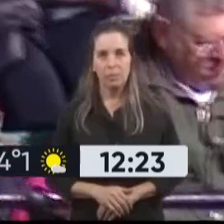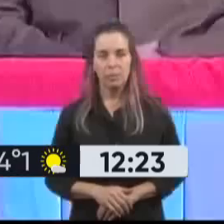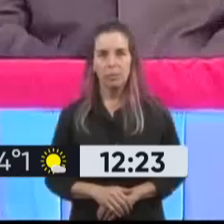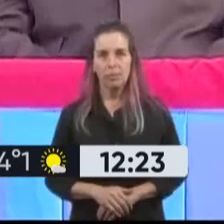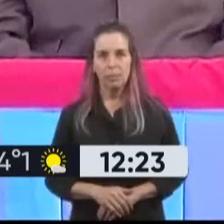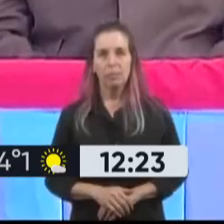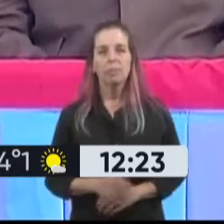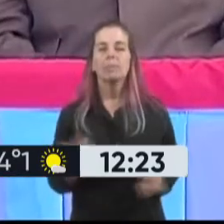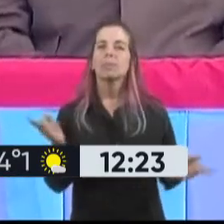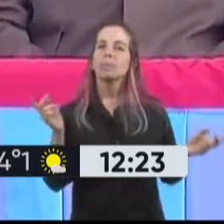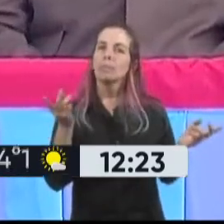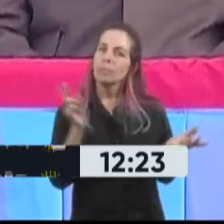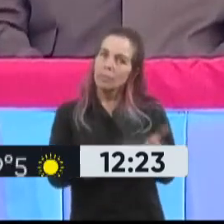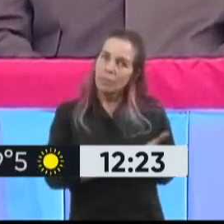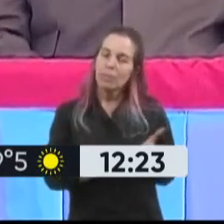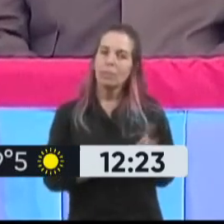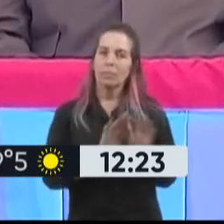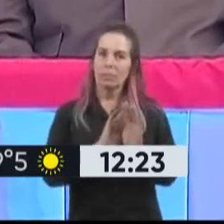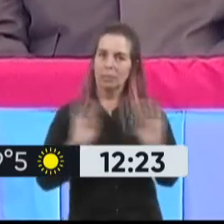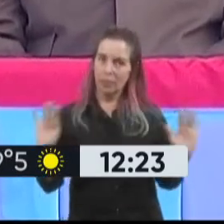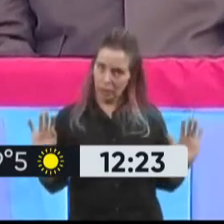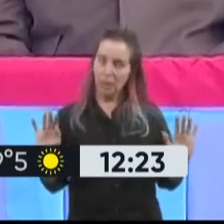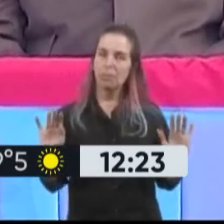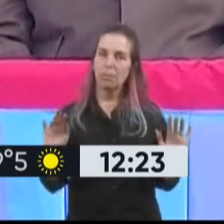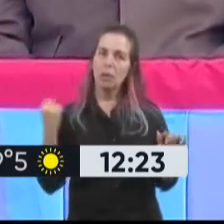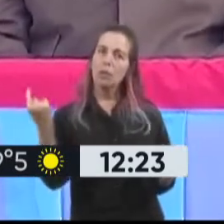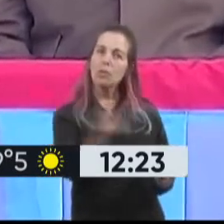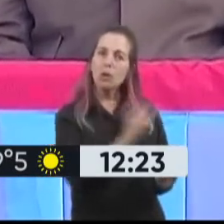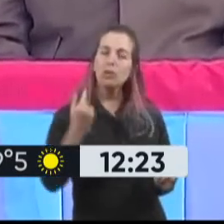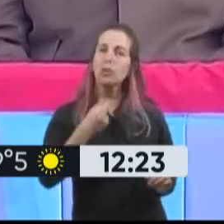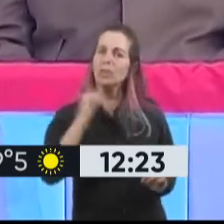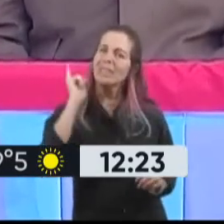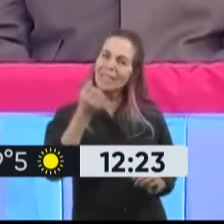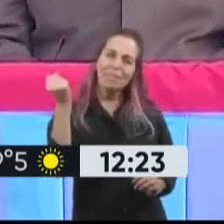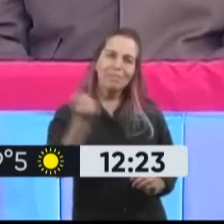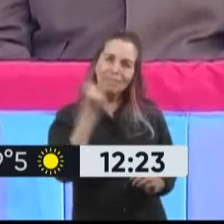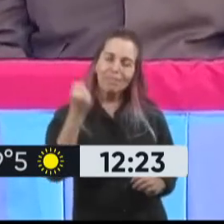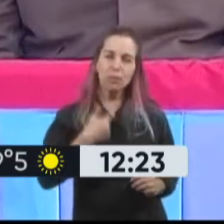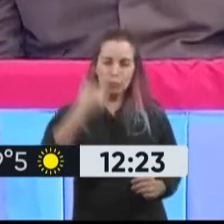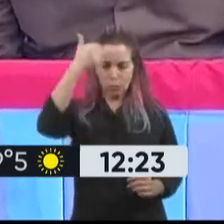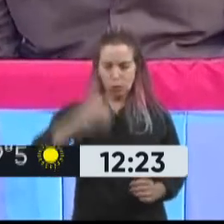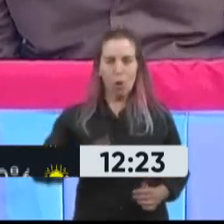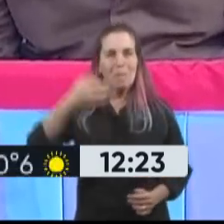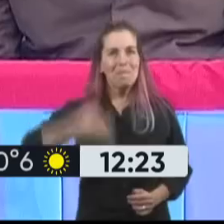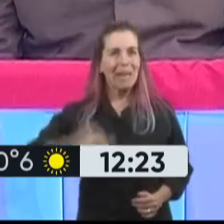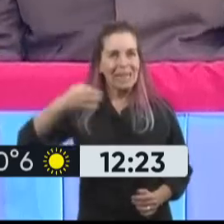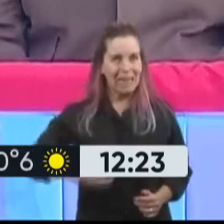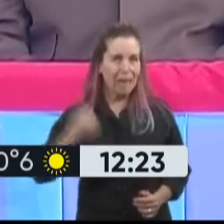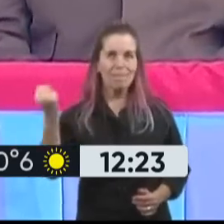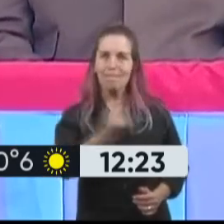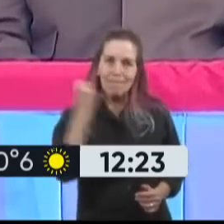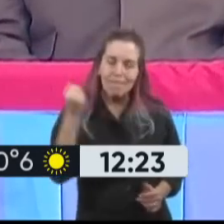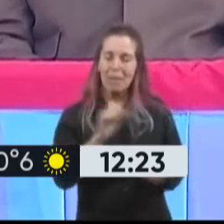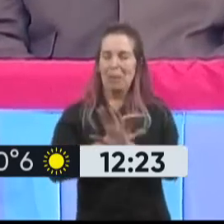Y lo vuelvo a repetir, nadie tiene tantas ganas como nosotros, y yo en particular, de salir de este